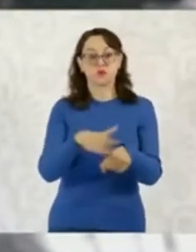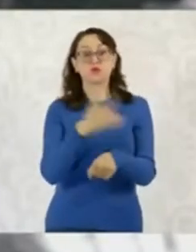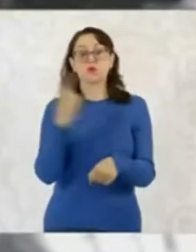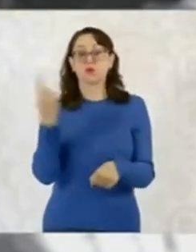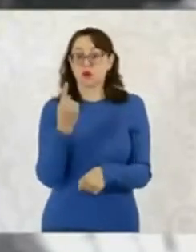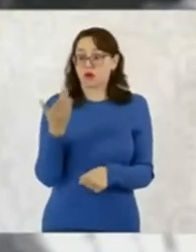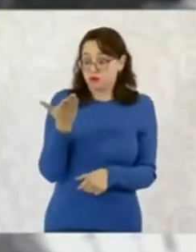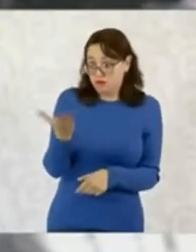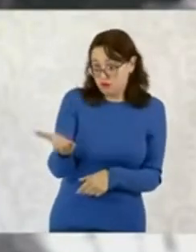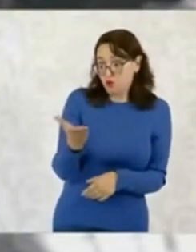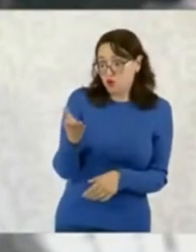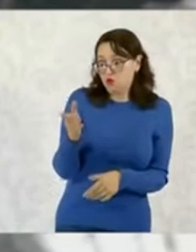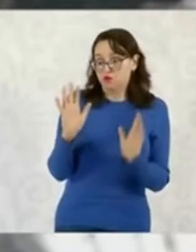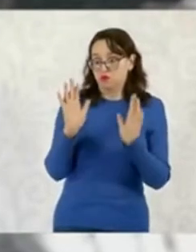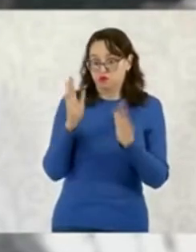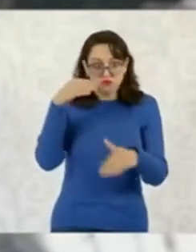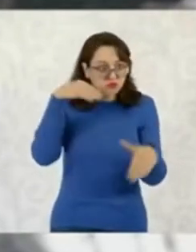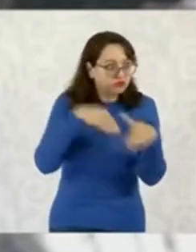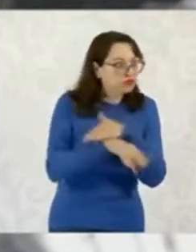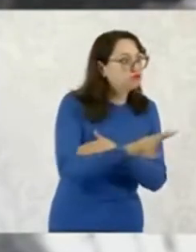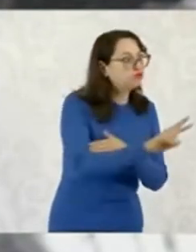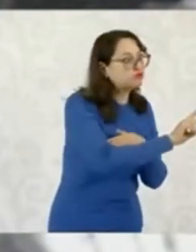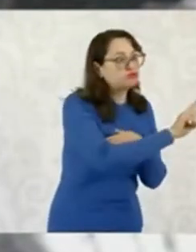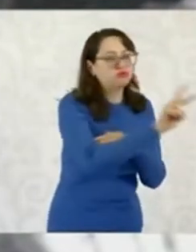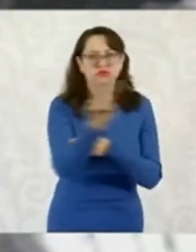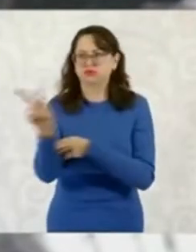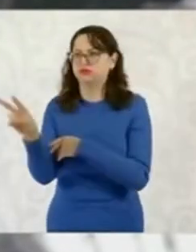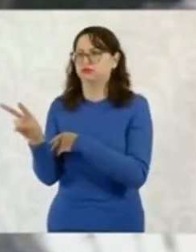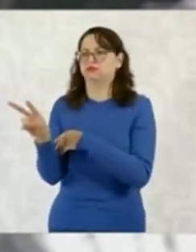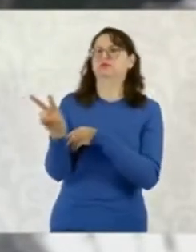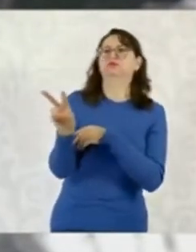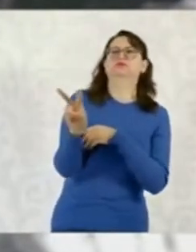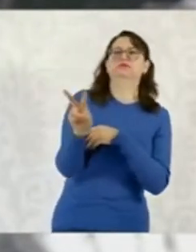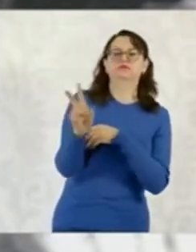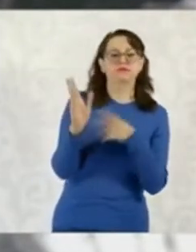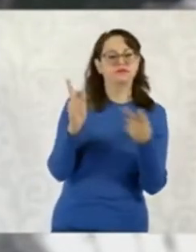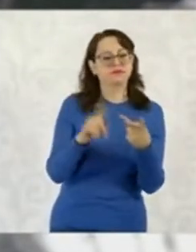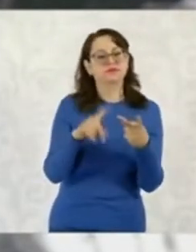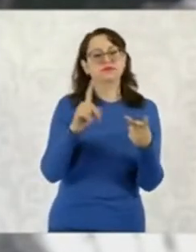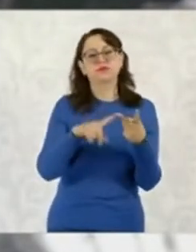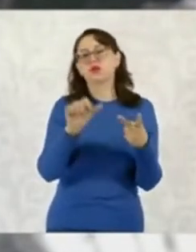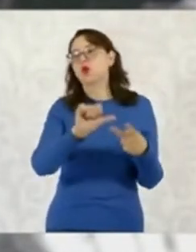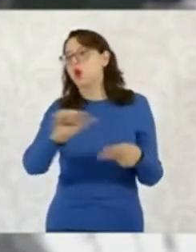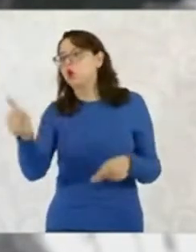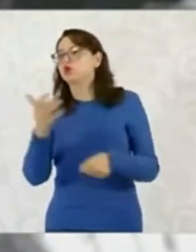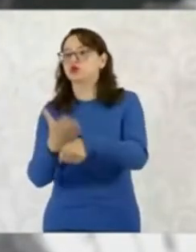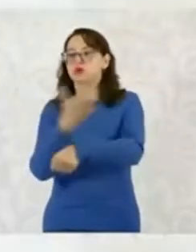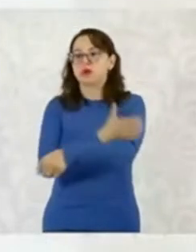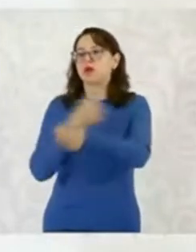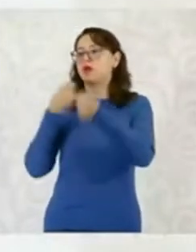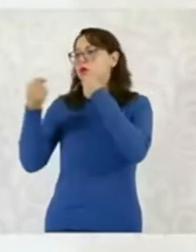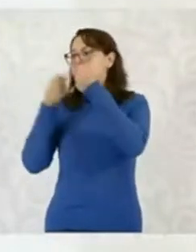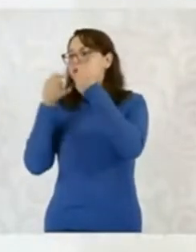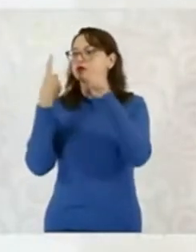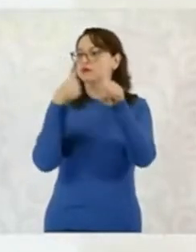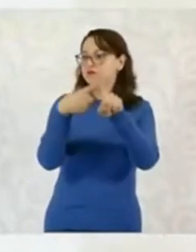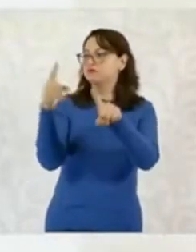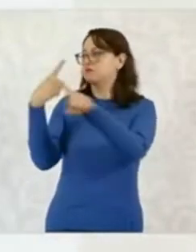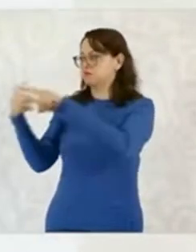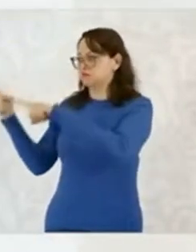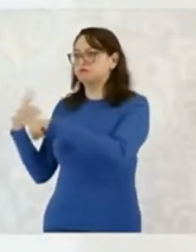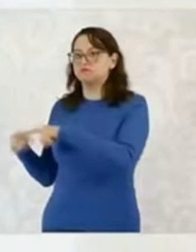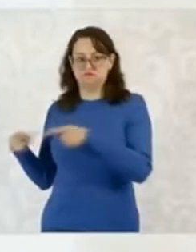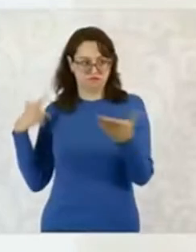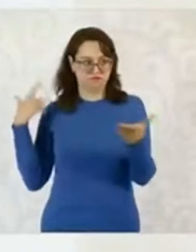conclusión de Contralínea. Ayer otros compañeros que vienen normalmente a la mañanera también estuvieron